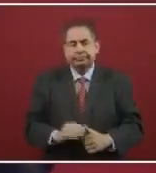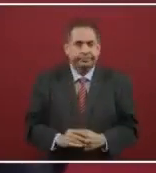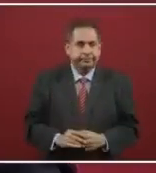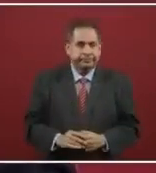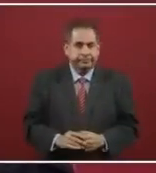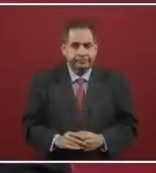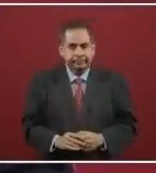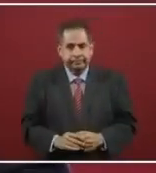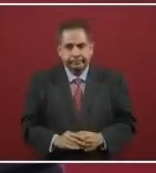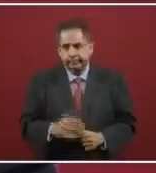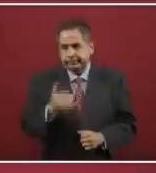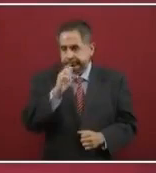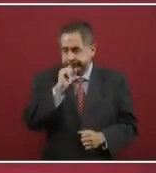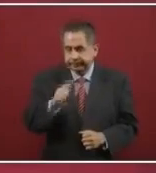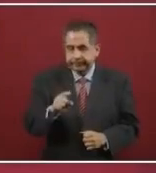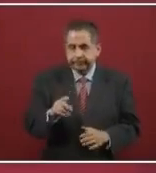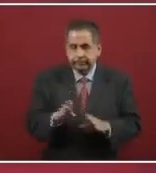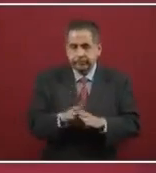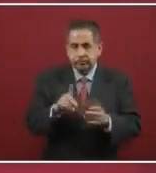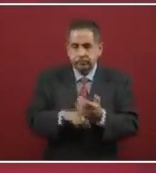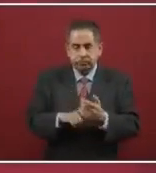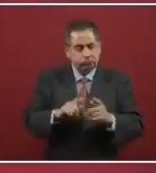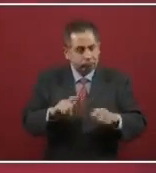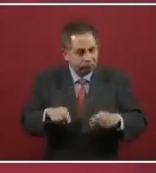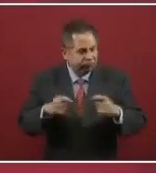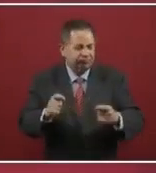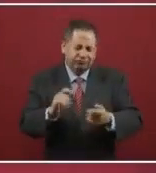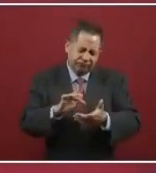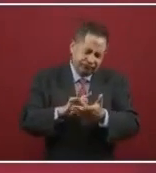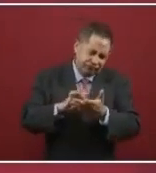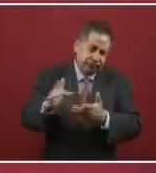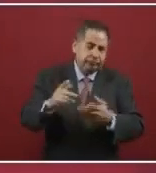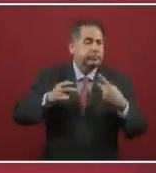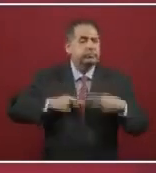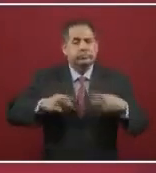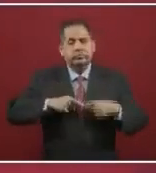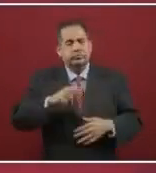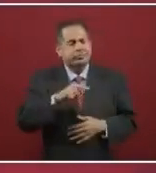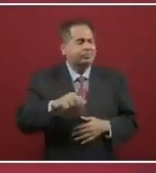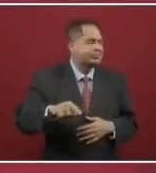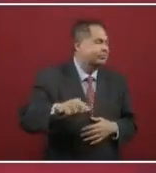Y sobre todo agradecerle mucho a la gente.